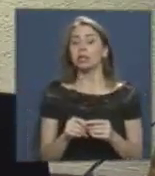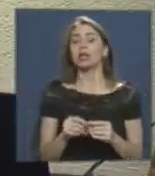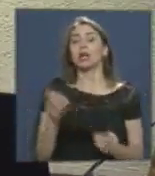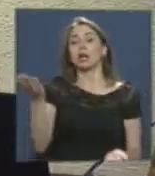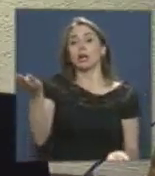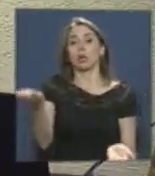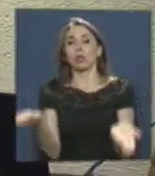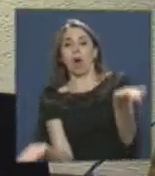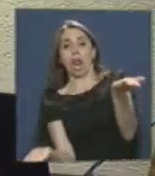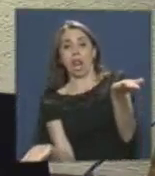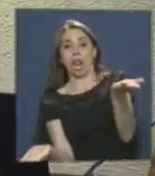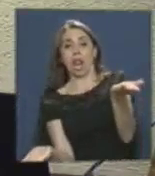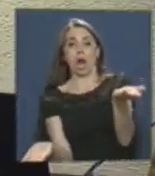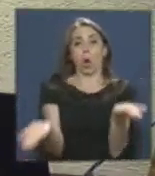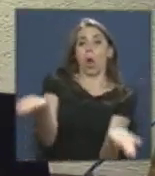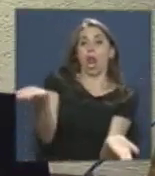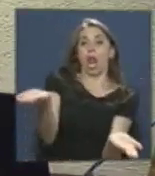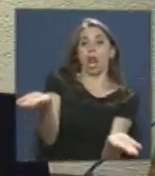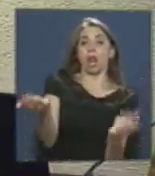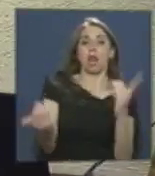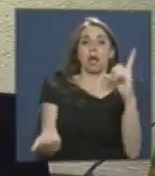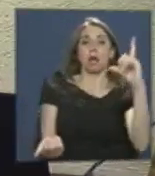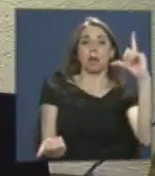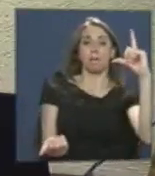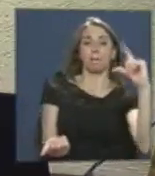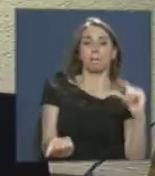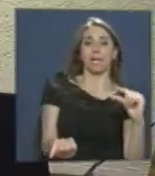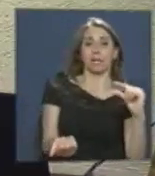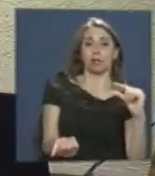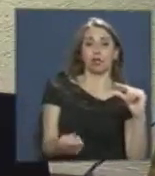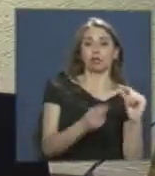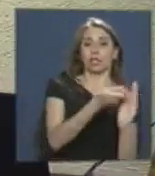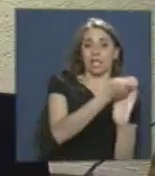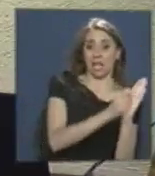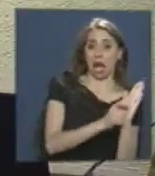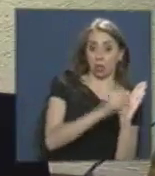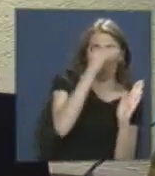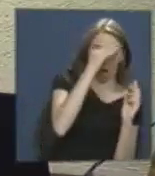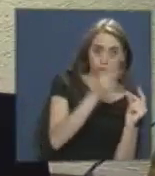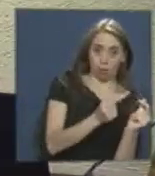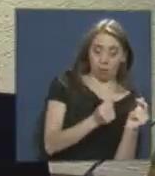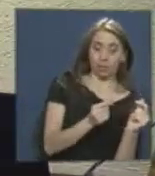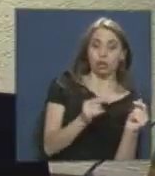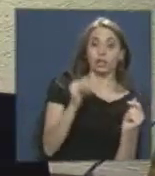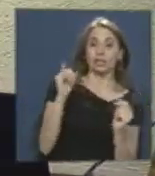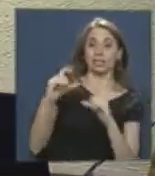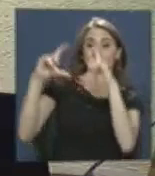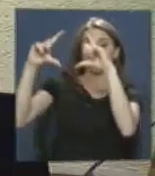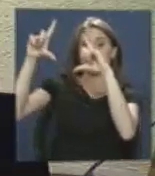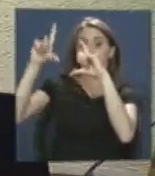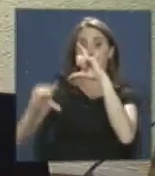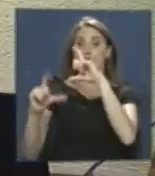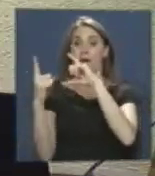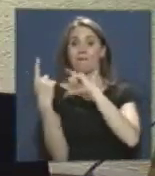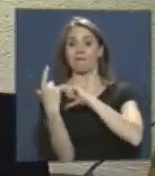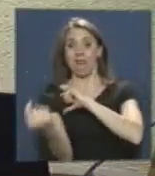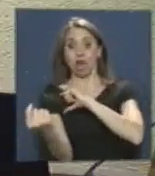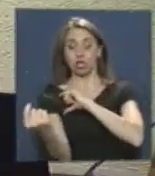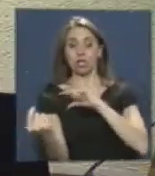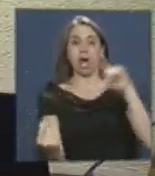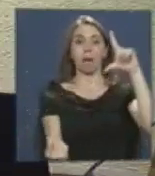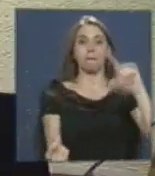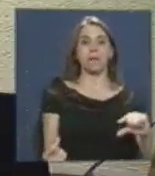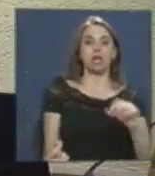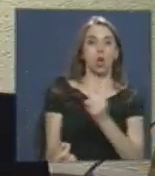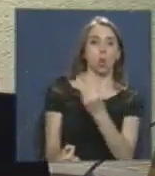balanza la disminución estimada de muertes que ocasionaría la reducción de